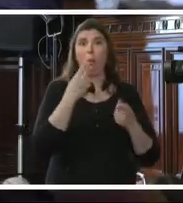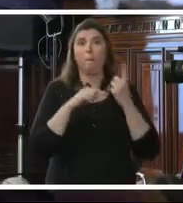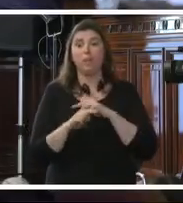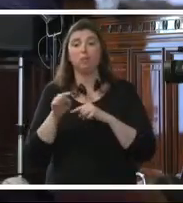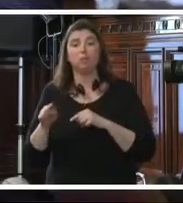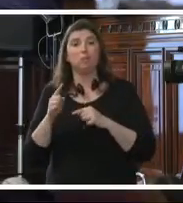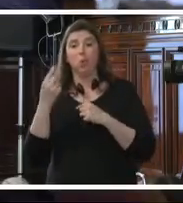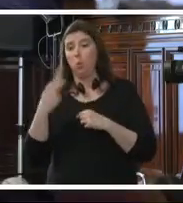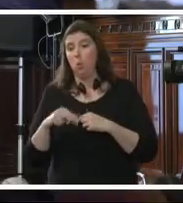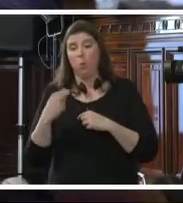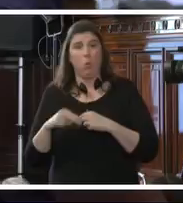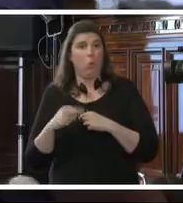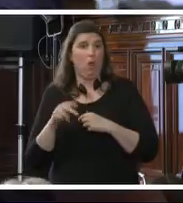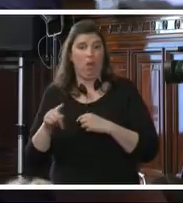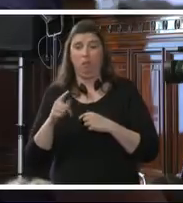la comunidad LGBTI